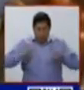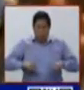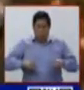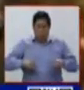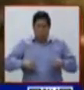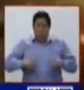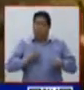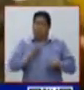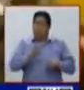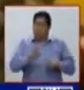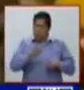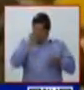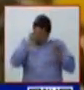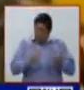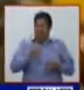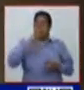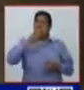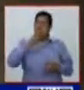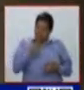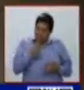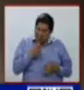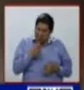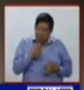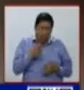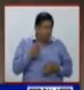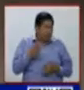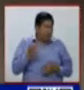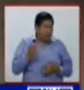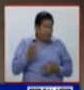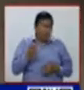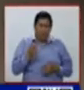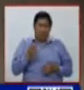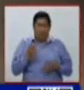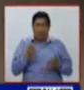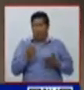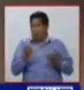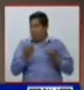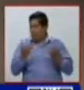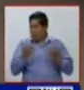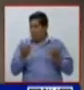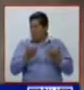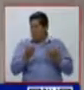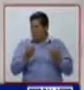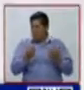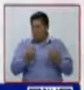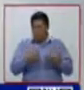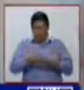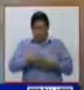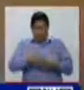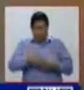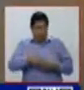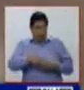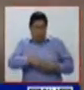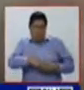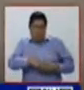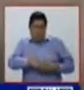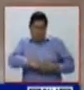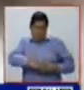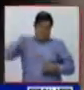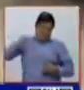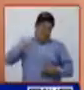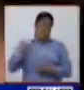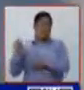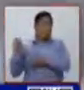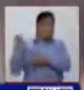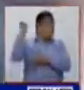con certeza determinar quién ha sido el que ha extraído, perdón, el seguro de la misma y por otra parte